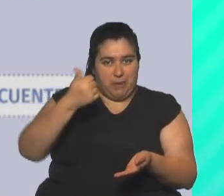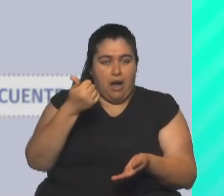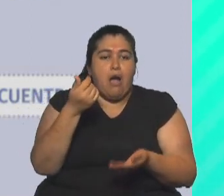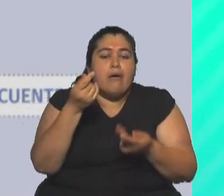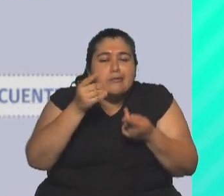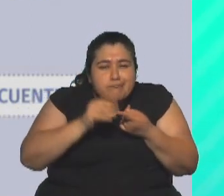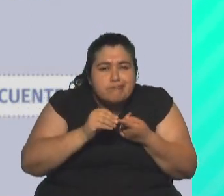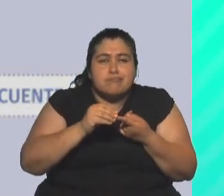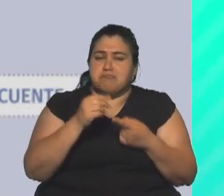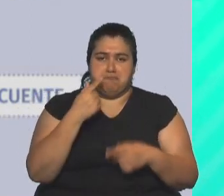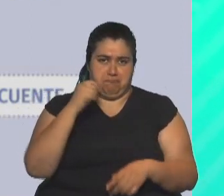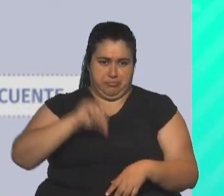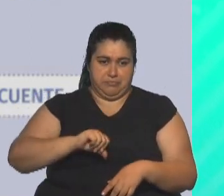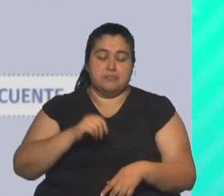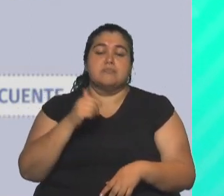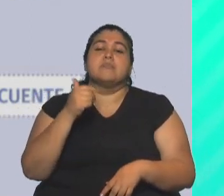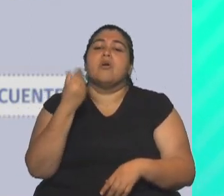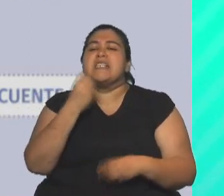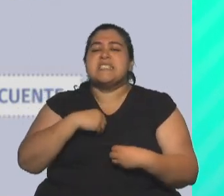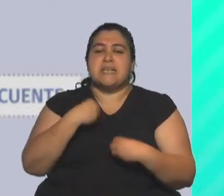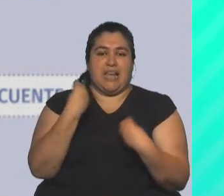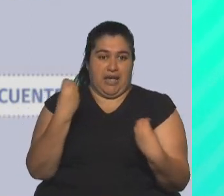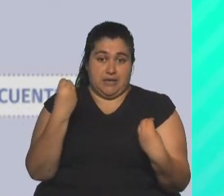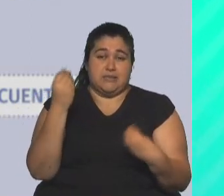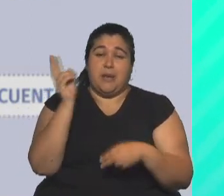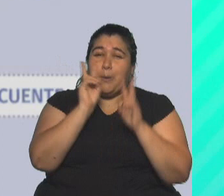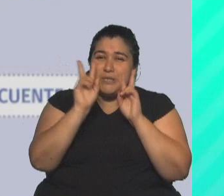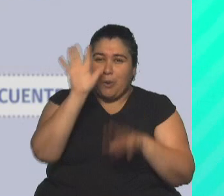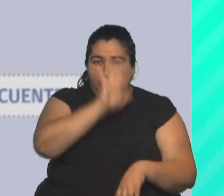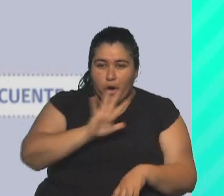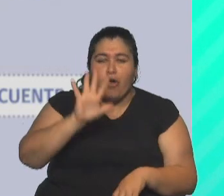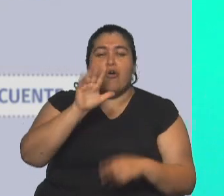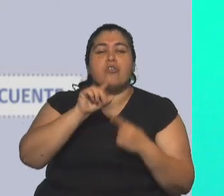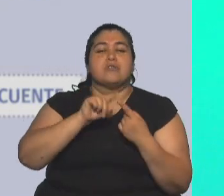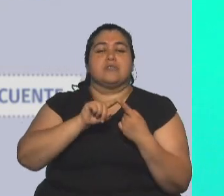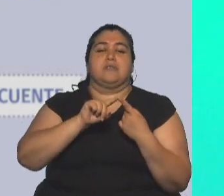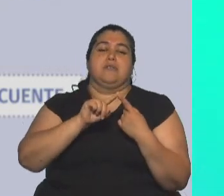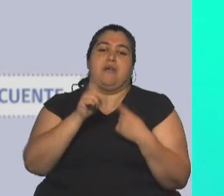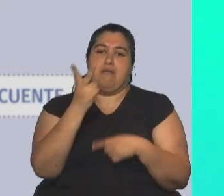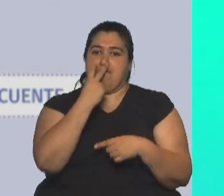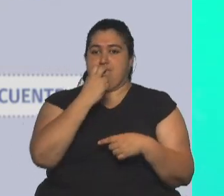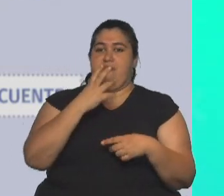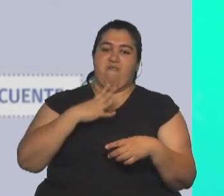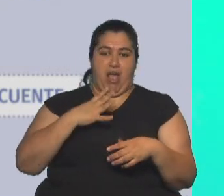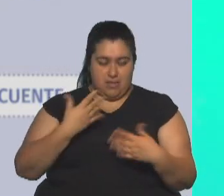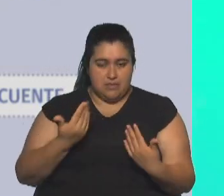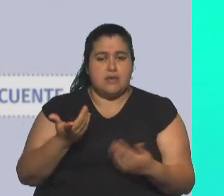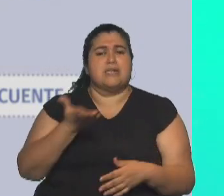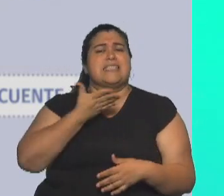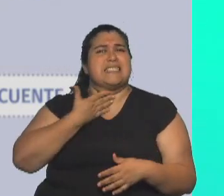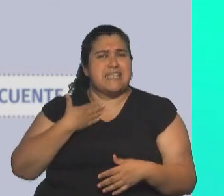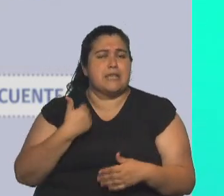glucemia. Entonces, ¿cuáles pueden ser los primeros síntomas? Visión borrosa, falta de energía, mucha sed,